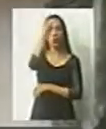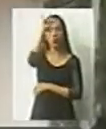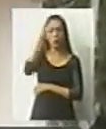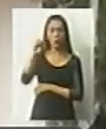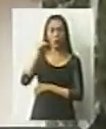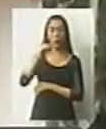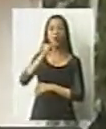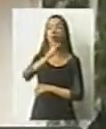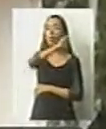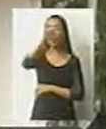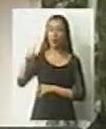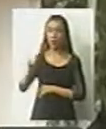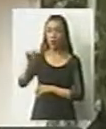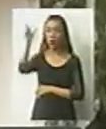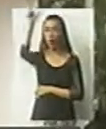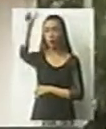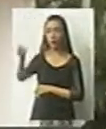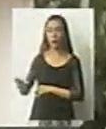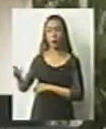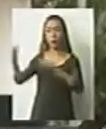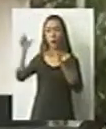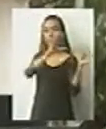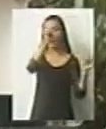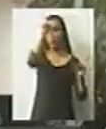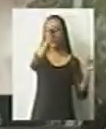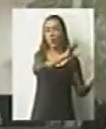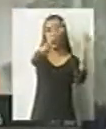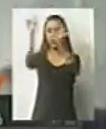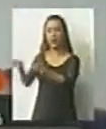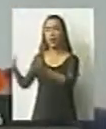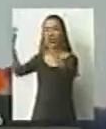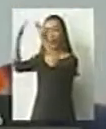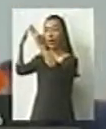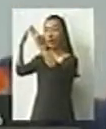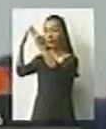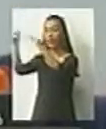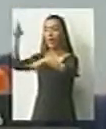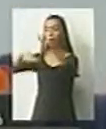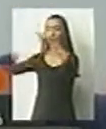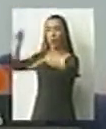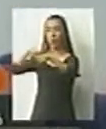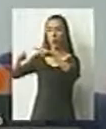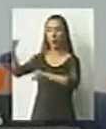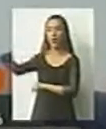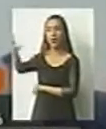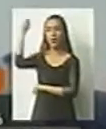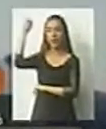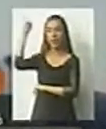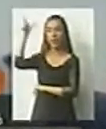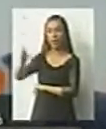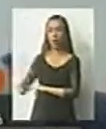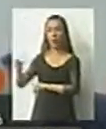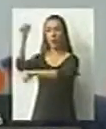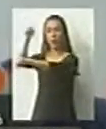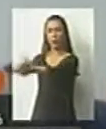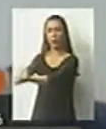detención, al allanamiento del domicilio y a la detención de esta persona. Actualmente se encuentra detenida en la sede de